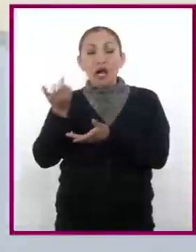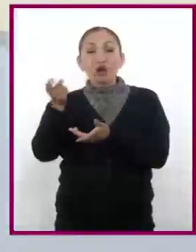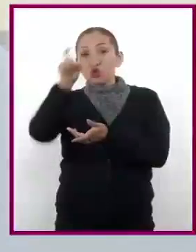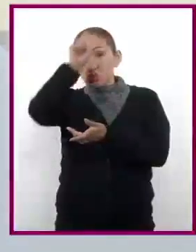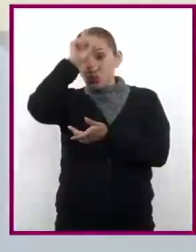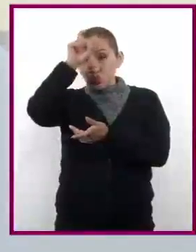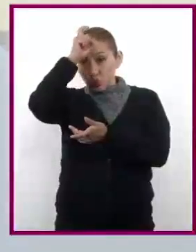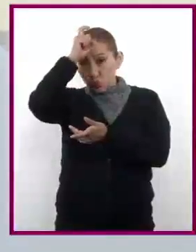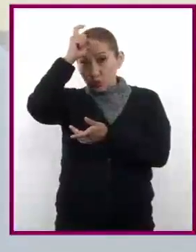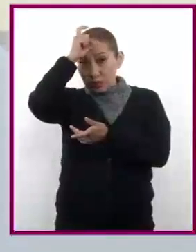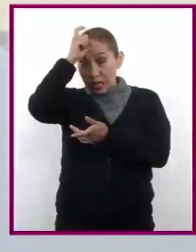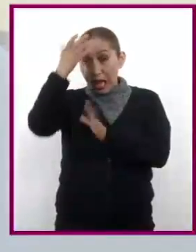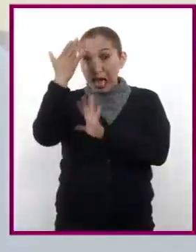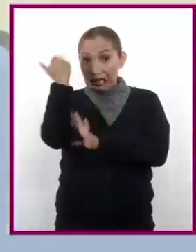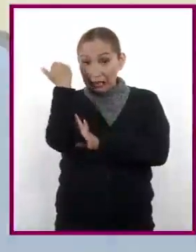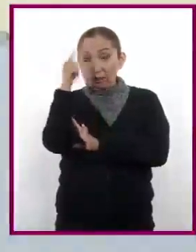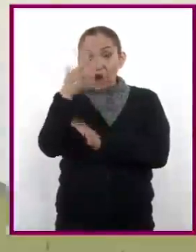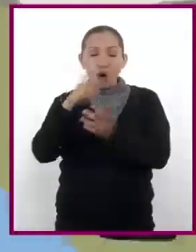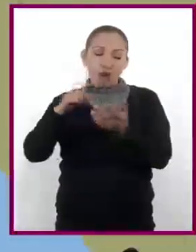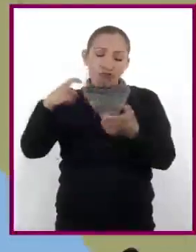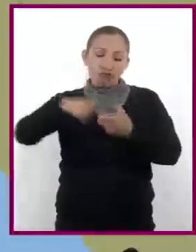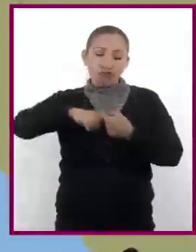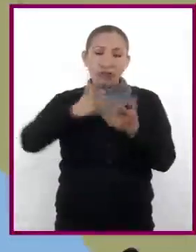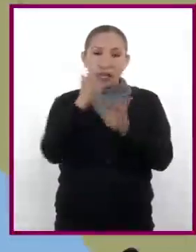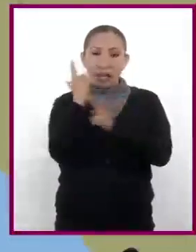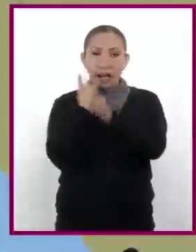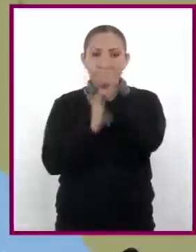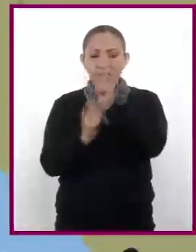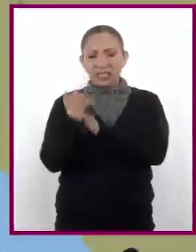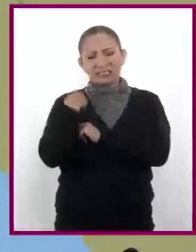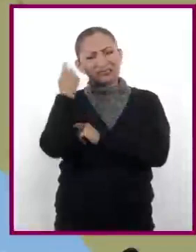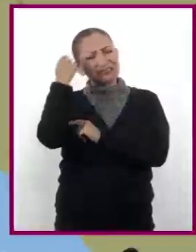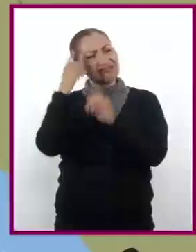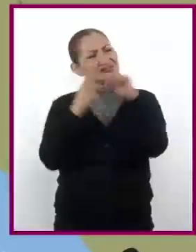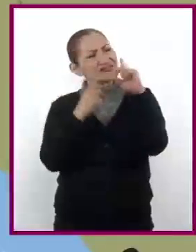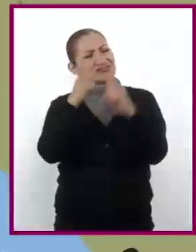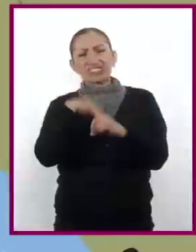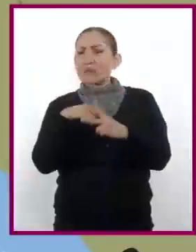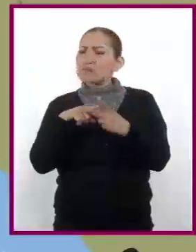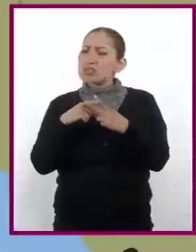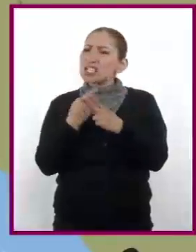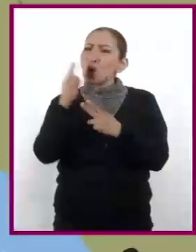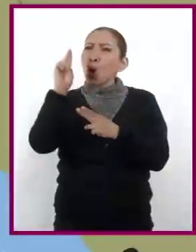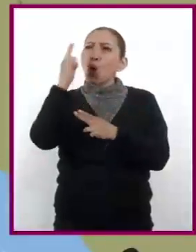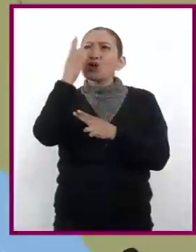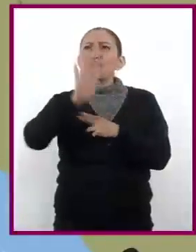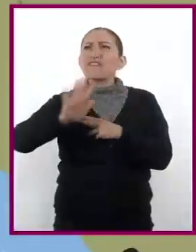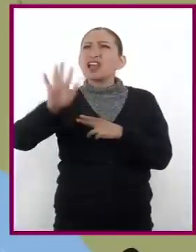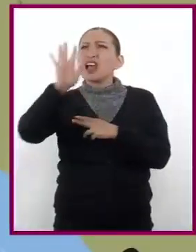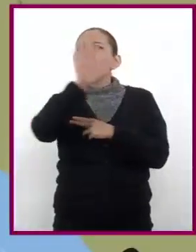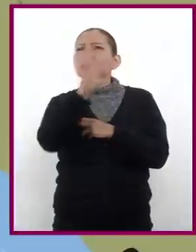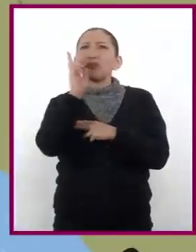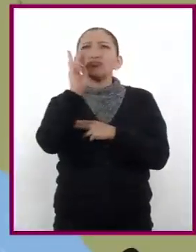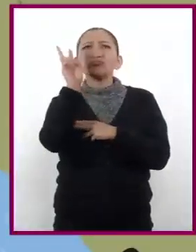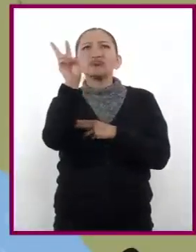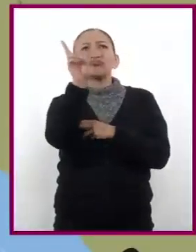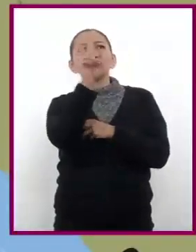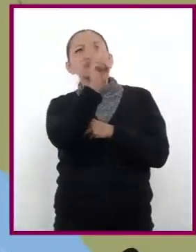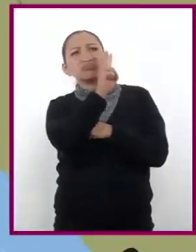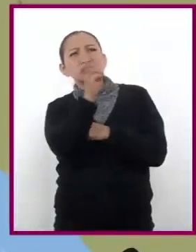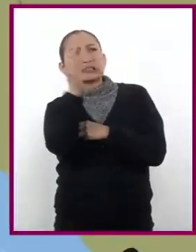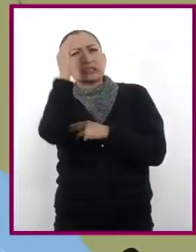Turquía, pero entonces era parte de Grecia. Buscó responder las preguntas sobre el origen del universo a partir de la observación